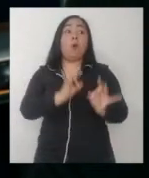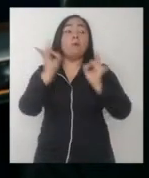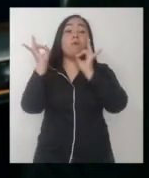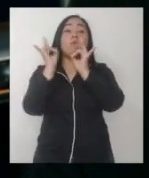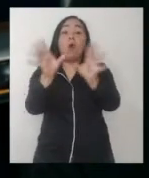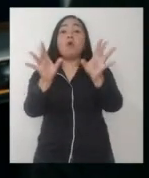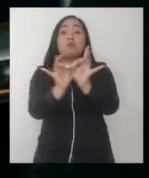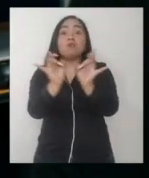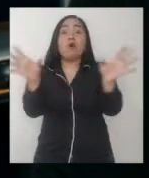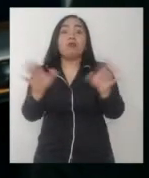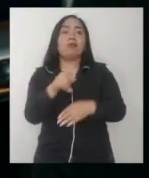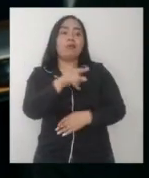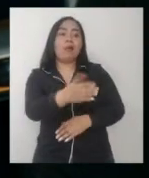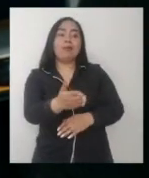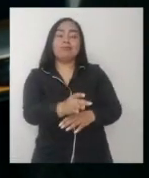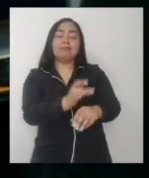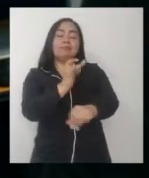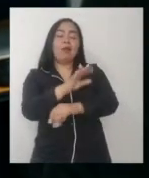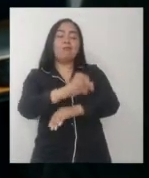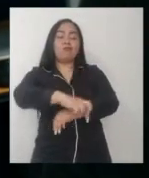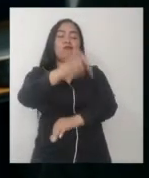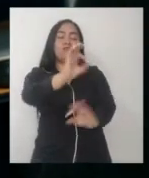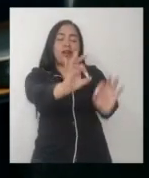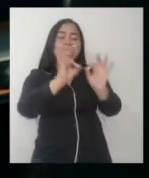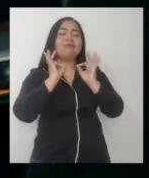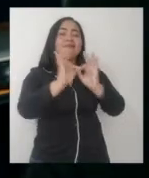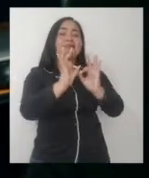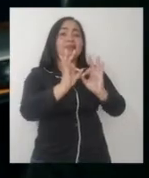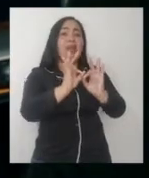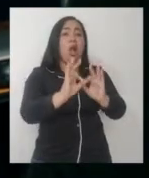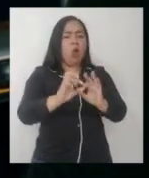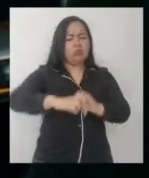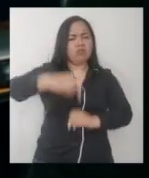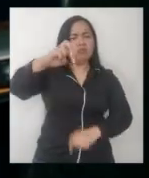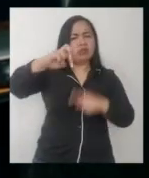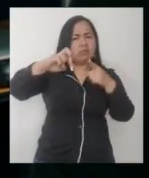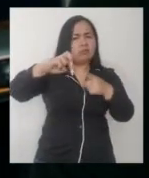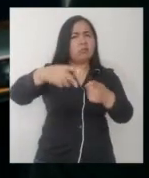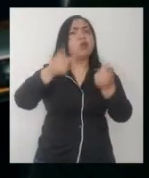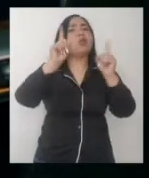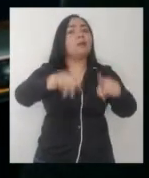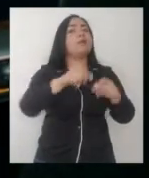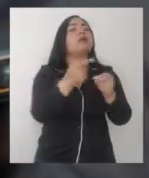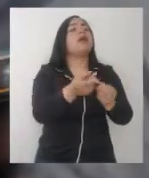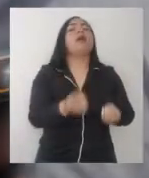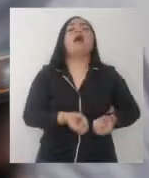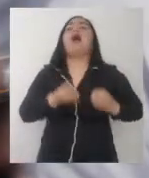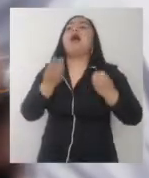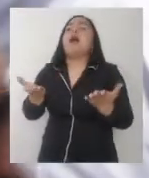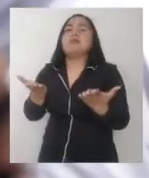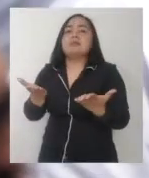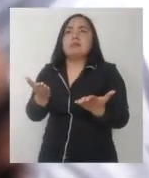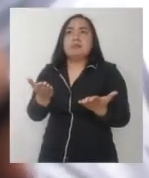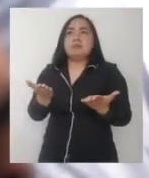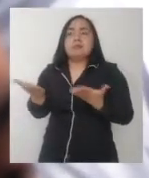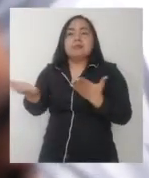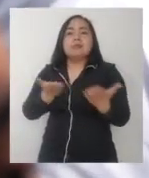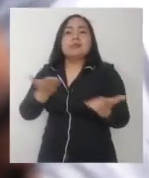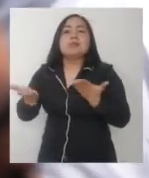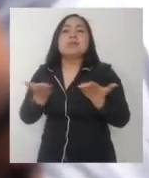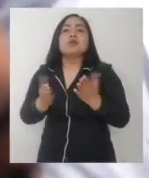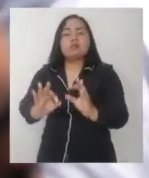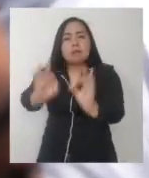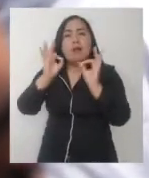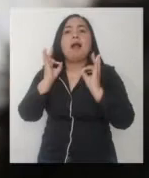formarse para que sean los mejores profesionales y sobre todo para que ofrezcan un servicio